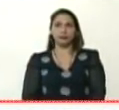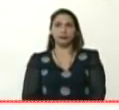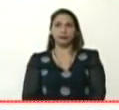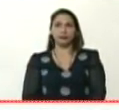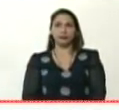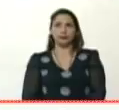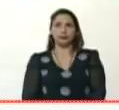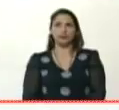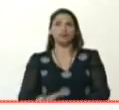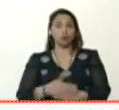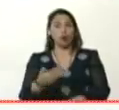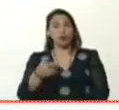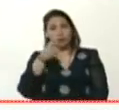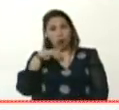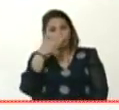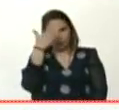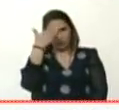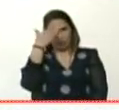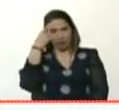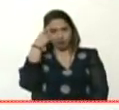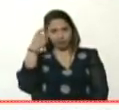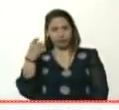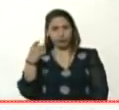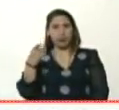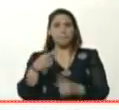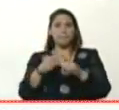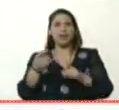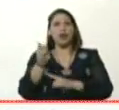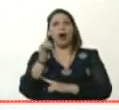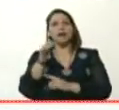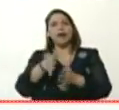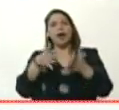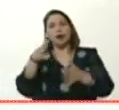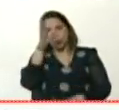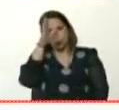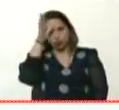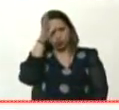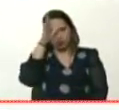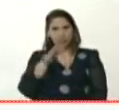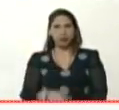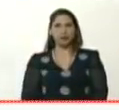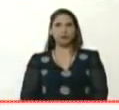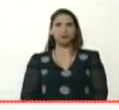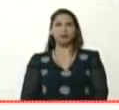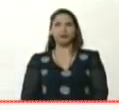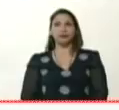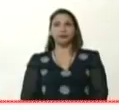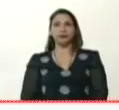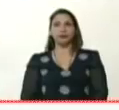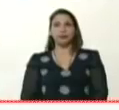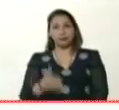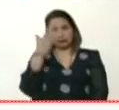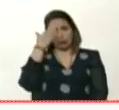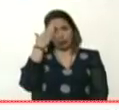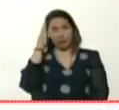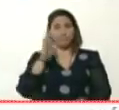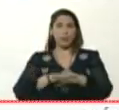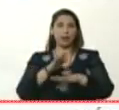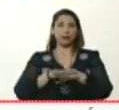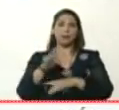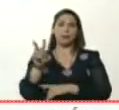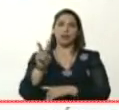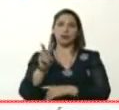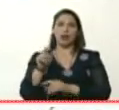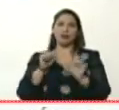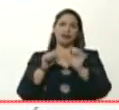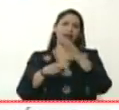Porque el pueblo es sabio. Es hoy, hay una gran conciencia, en verdad. Una gran conciencia. Y nuestro pueblo sabe que lo que está ocurriendo en Venezuela y lo que va a